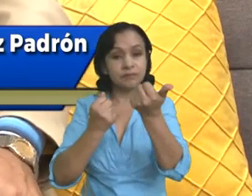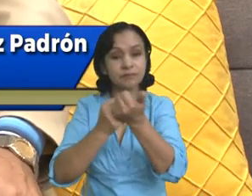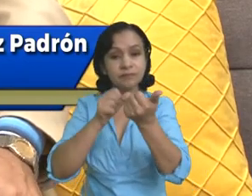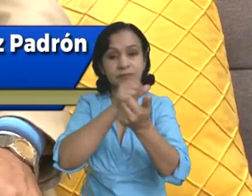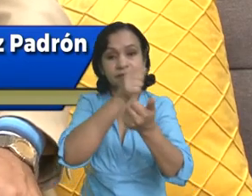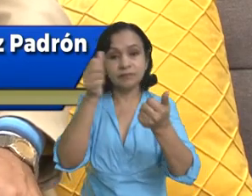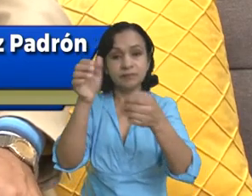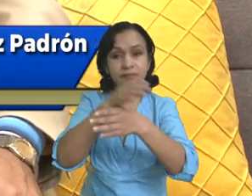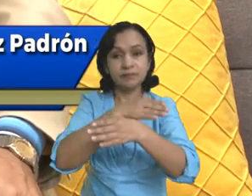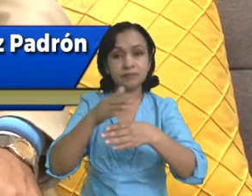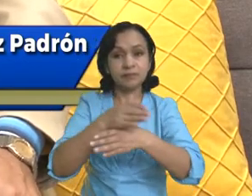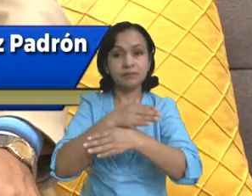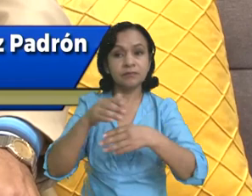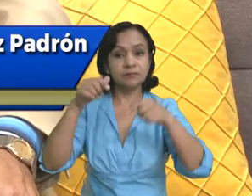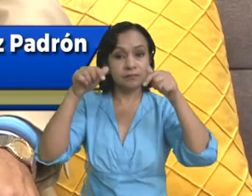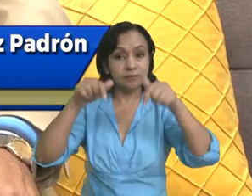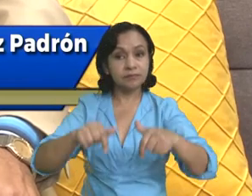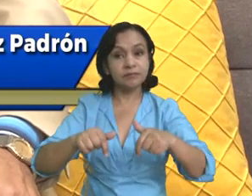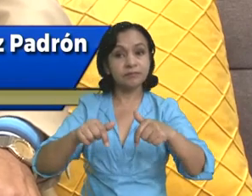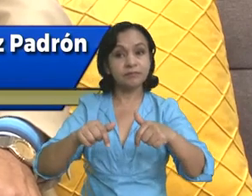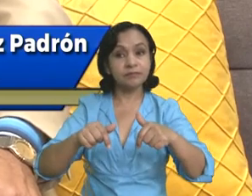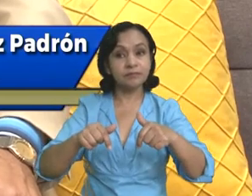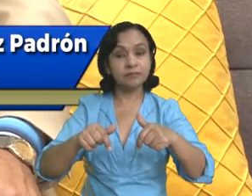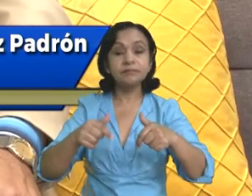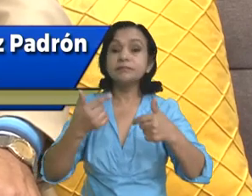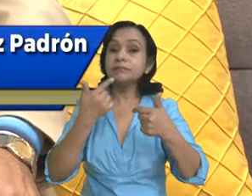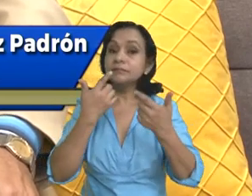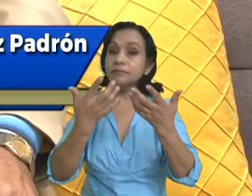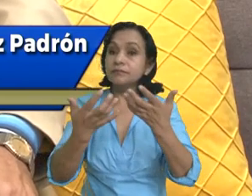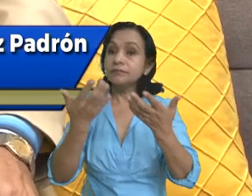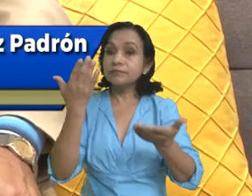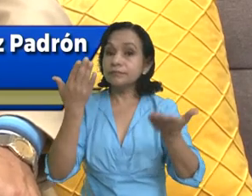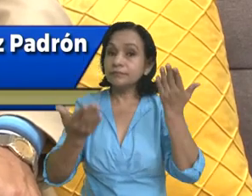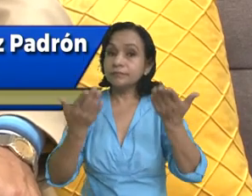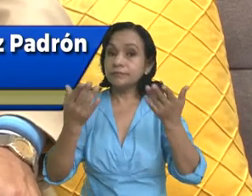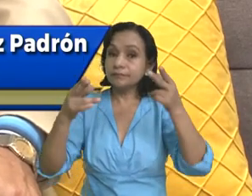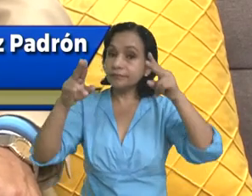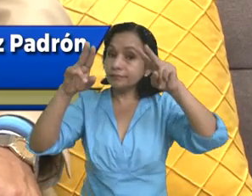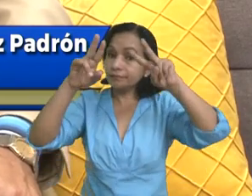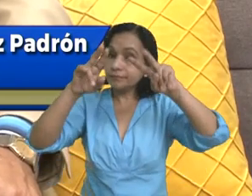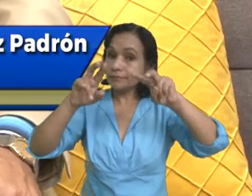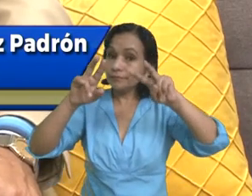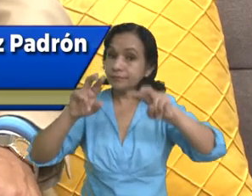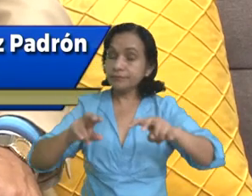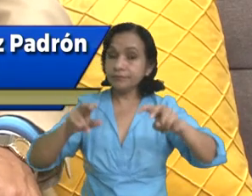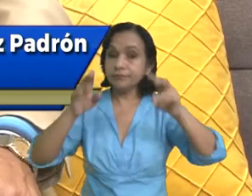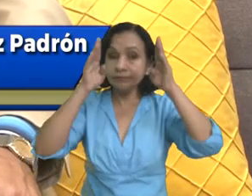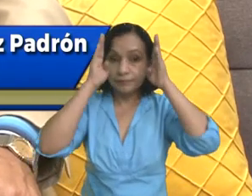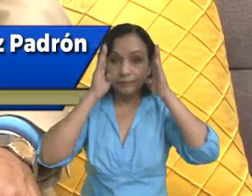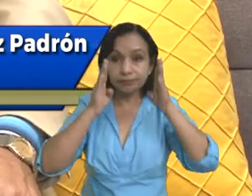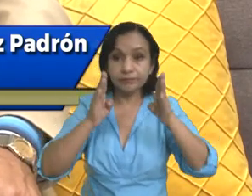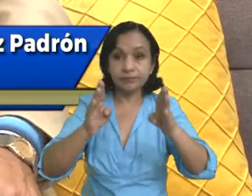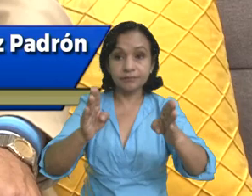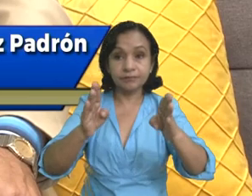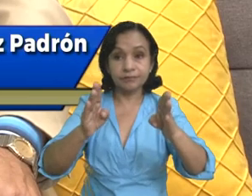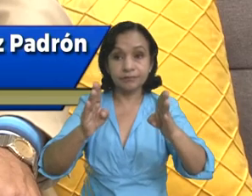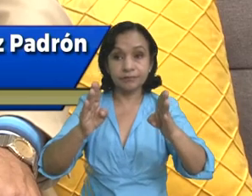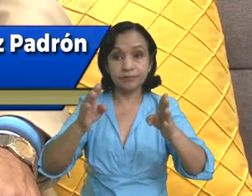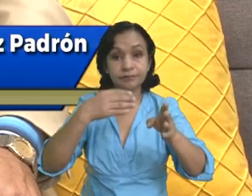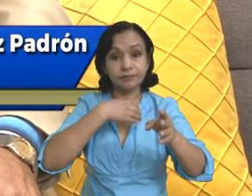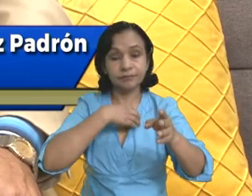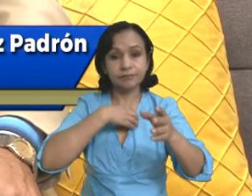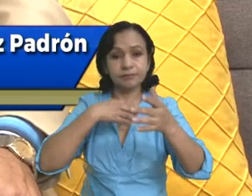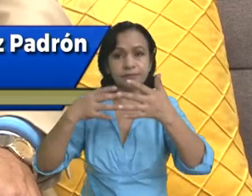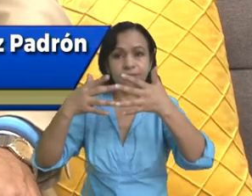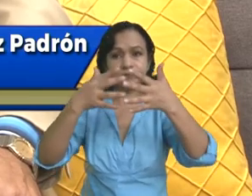circunstancias y si en este minuto se solicitara, seguramente que se evaluaría en la atención, incluso dentro de los propios Estados